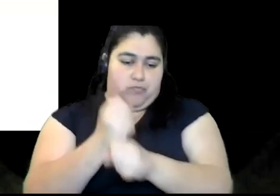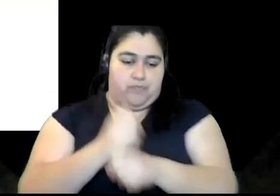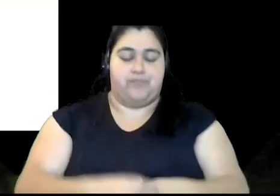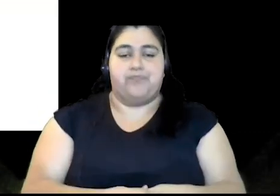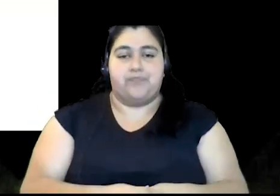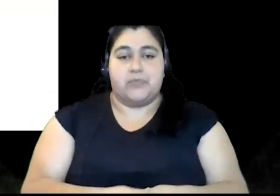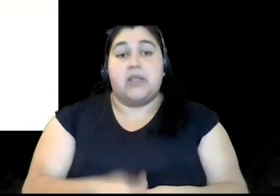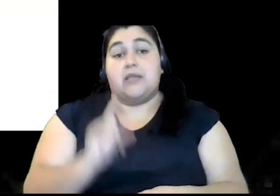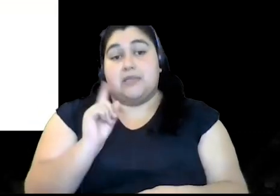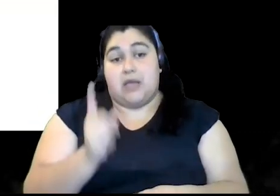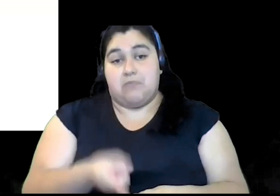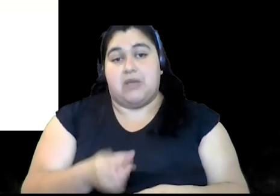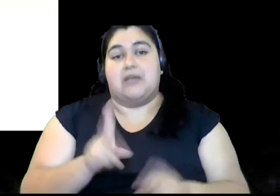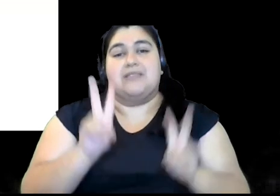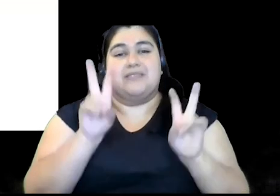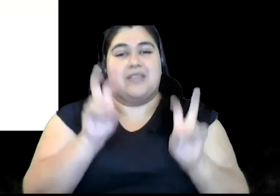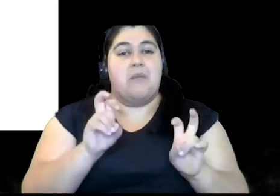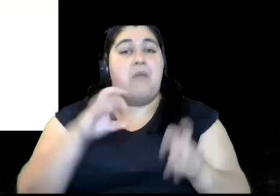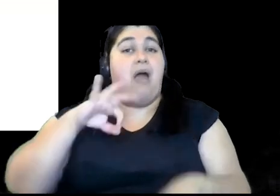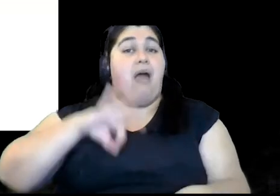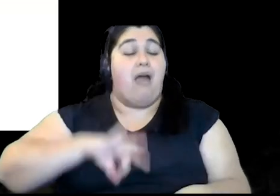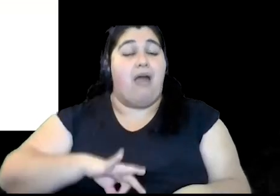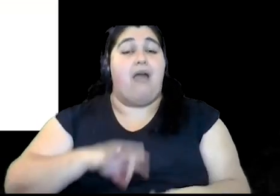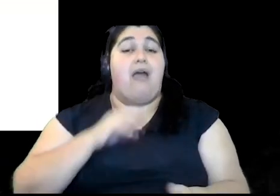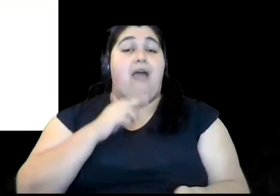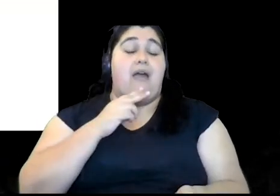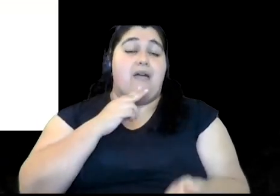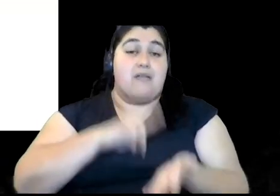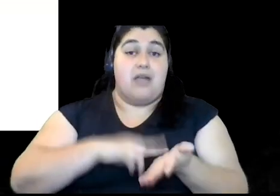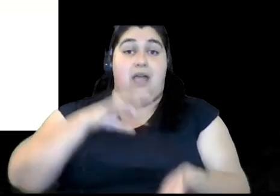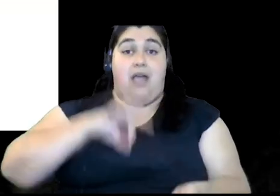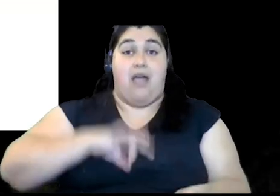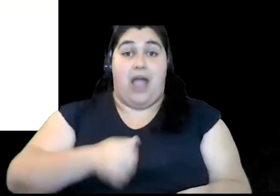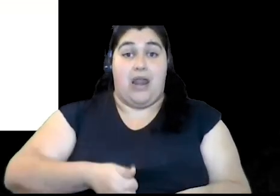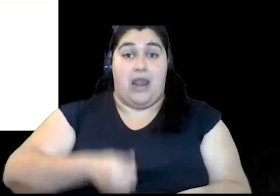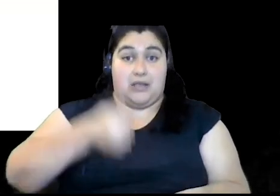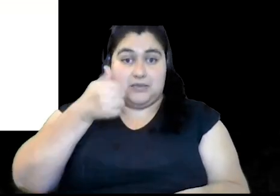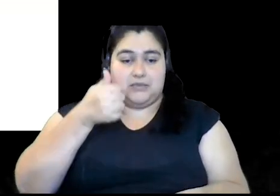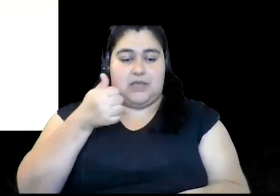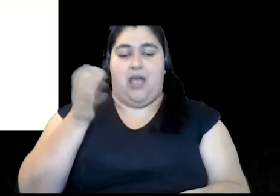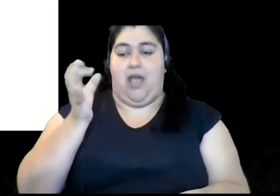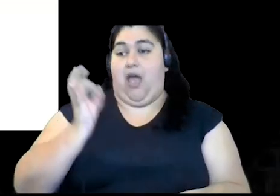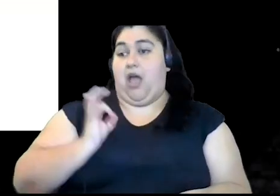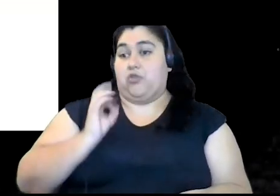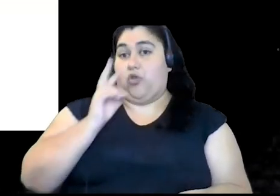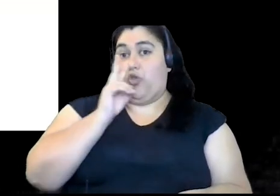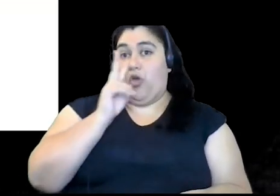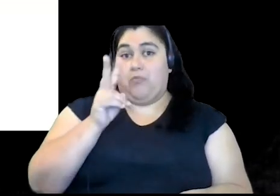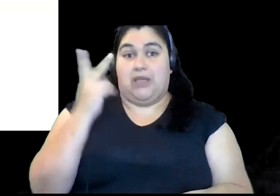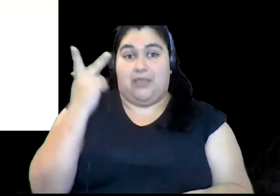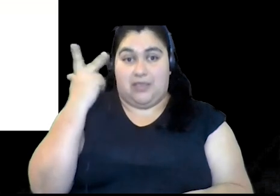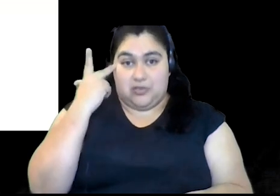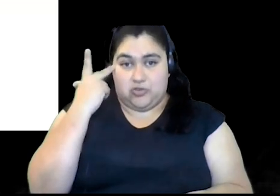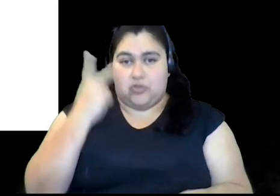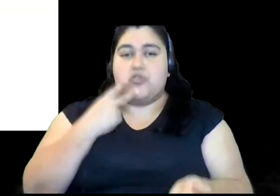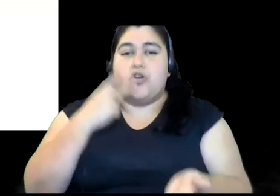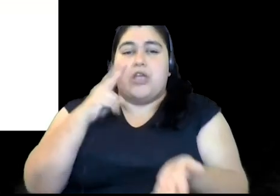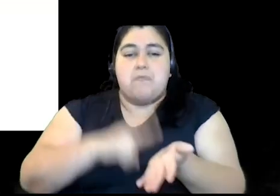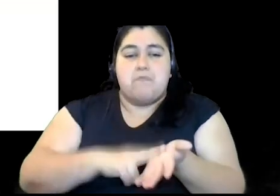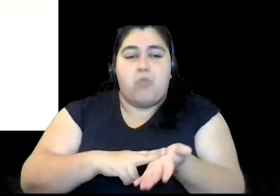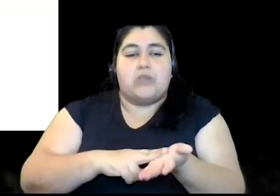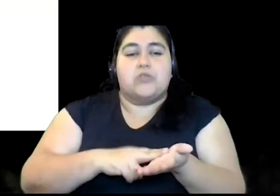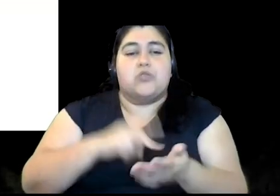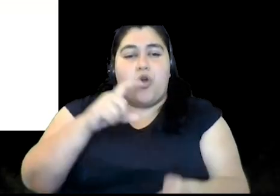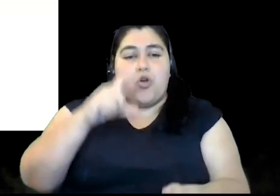no menos, en ganancias, tenemos desde el año 2018 lo que se llama impuesto